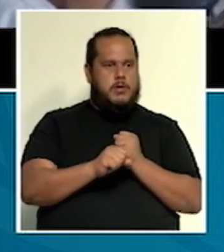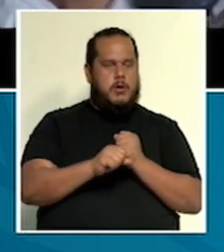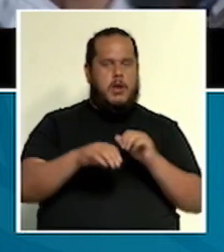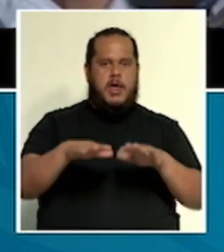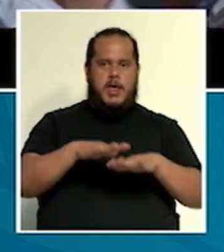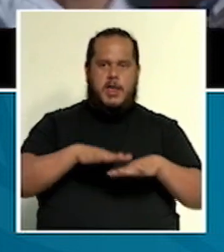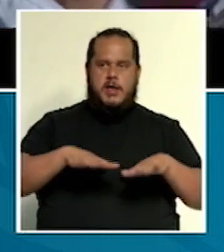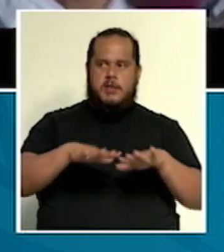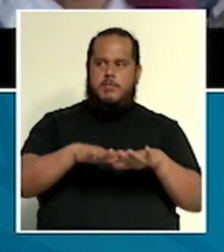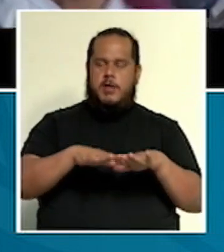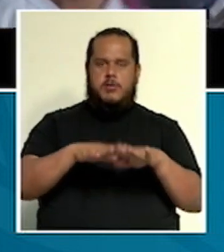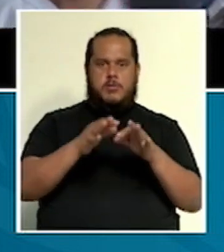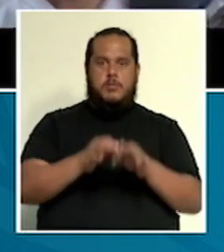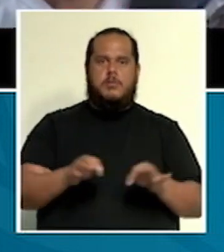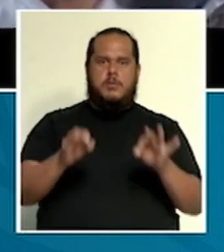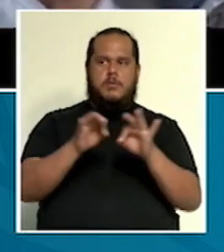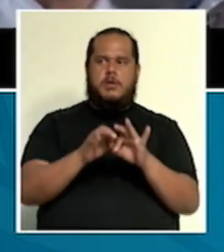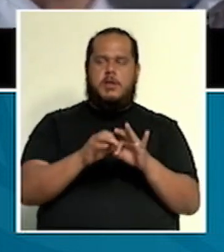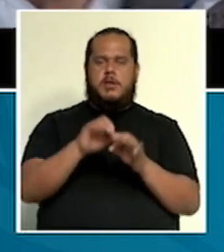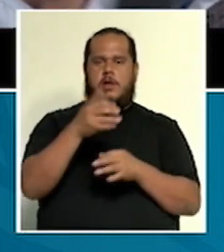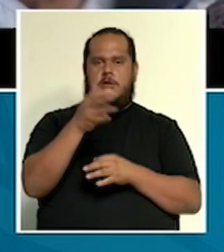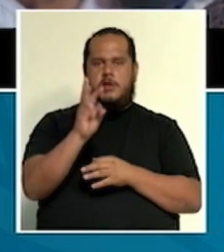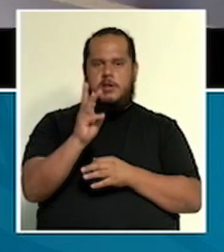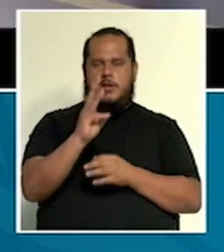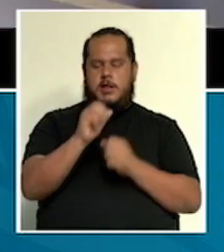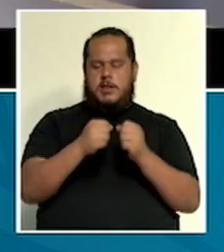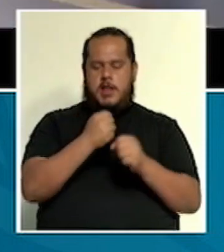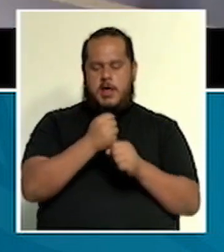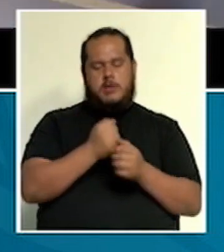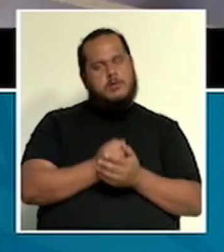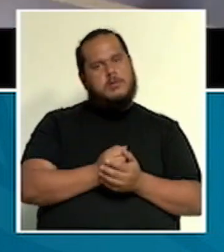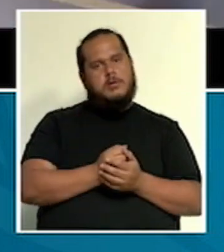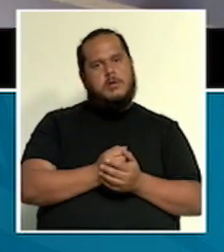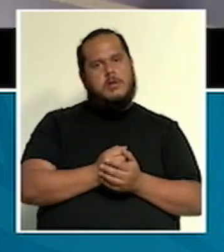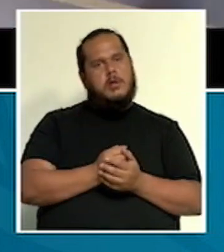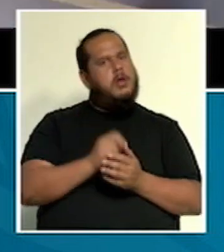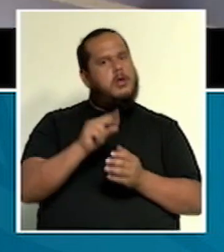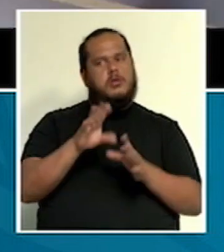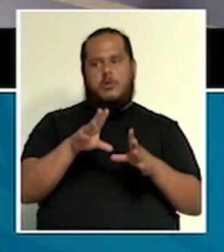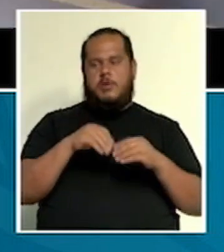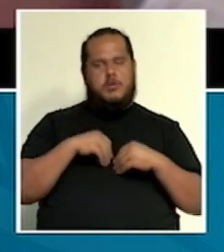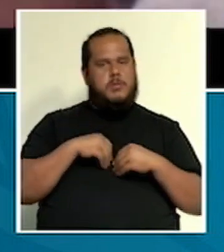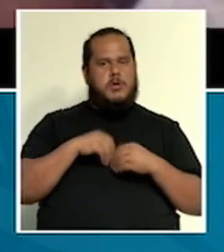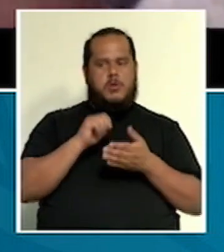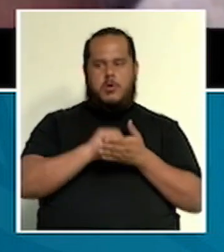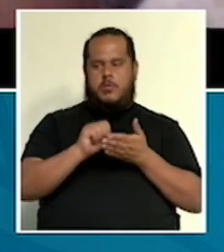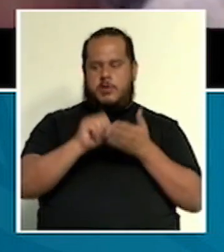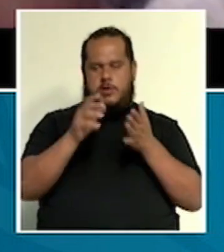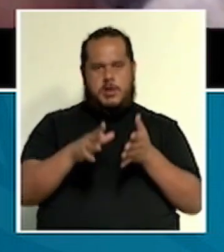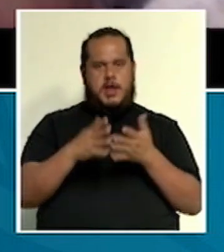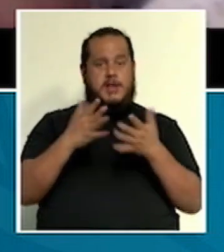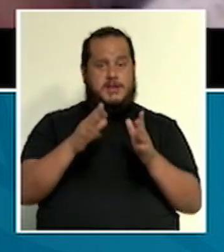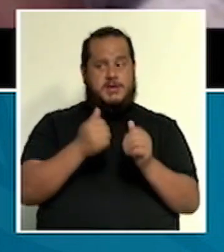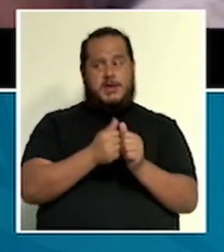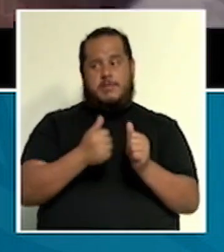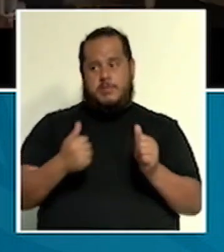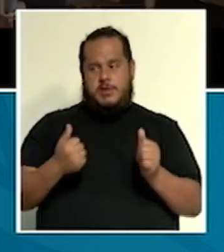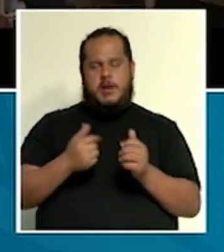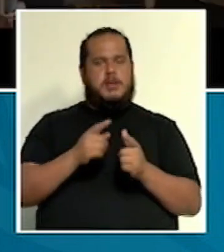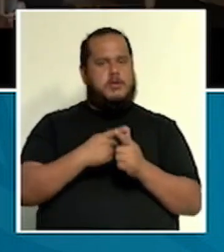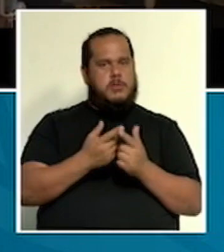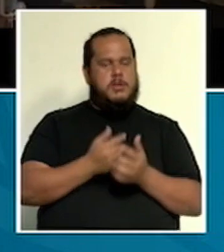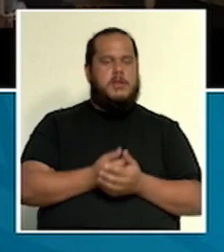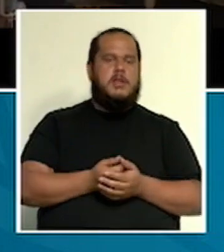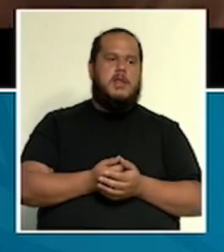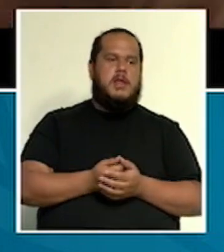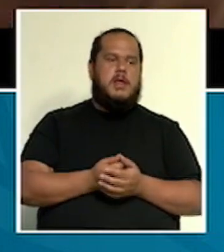muy importantes a los 16 años, no me asumí como escritora sino ya muy tarde. Entonces